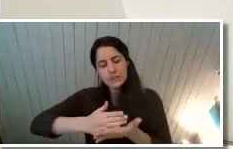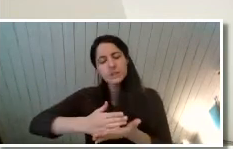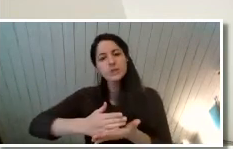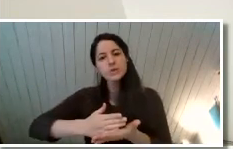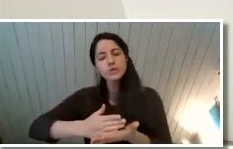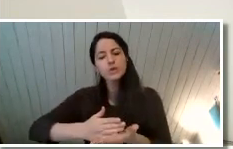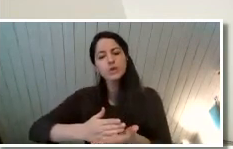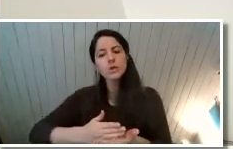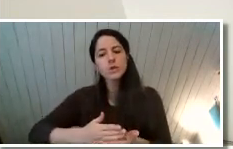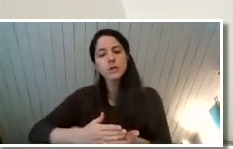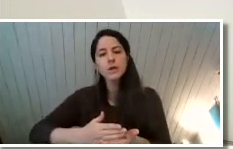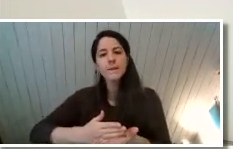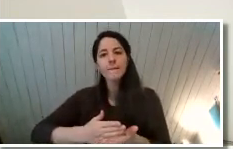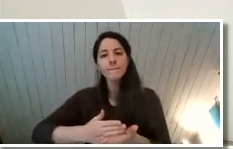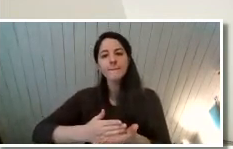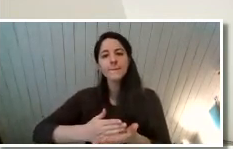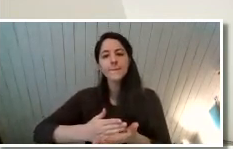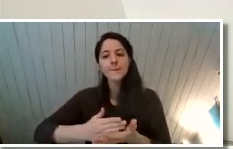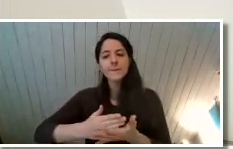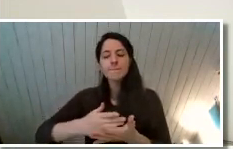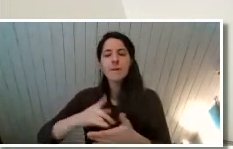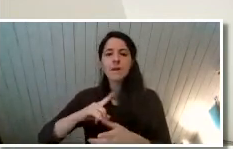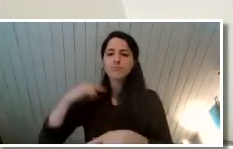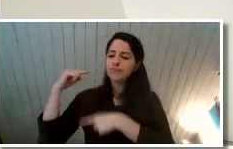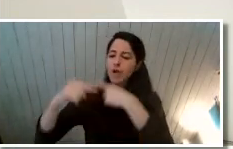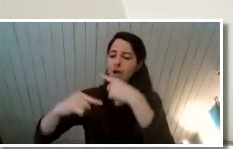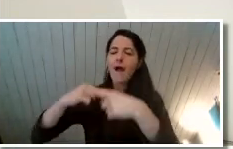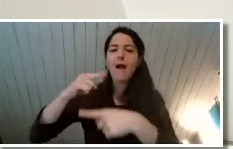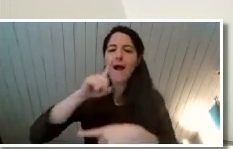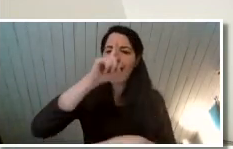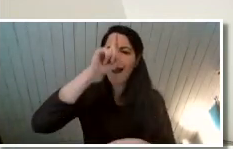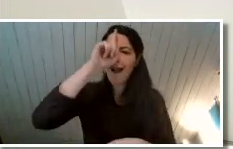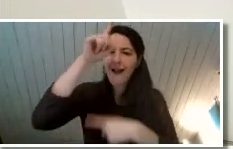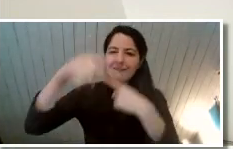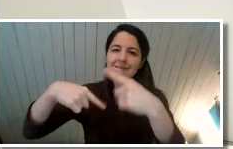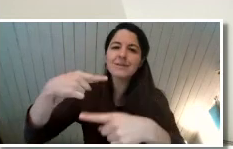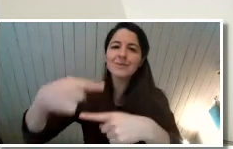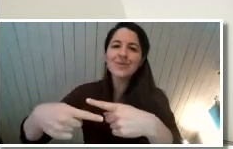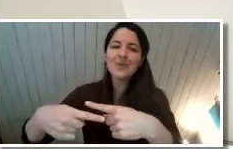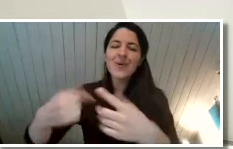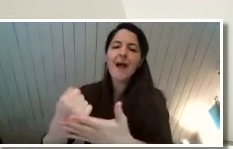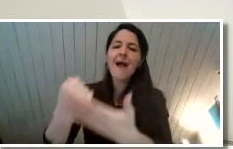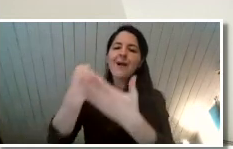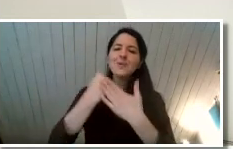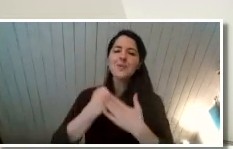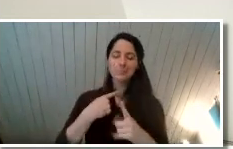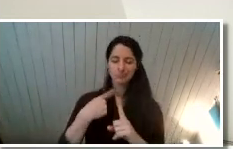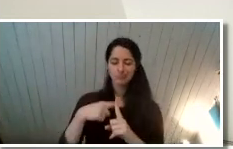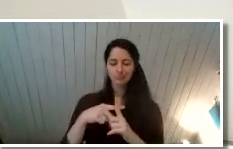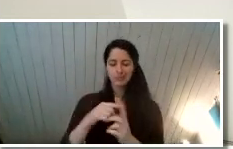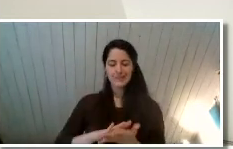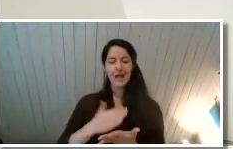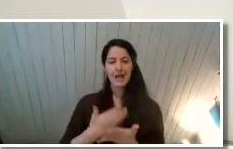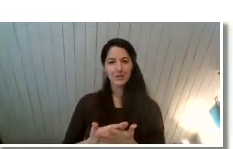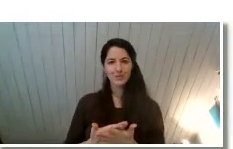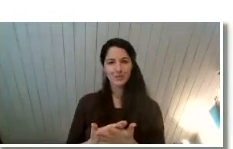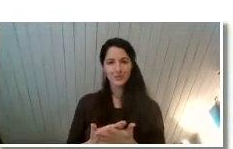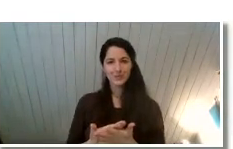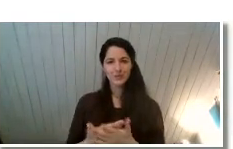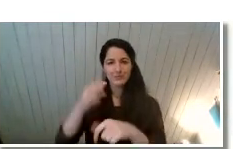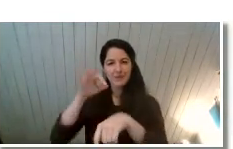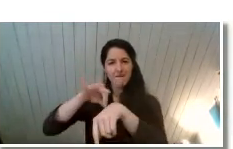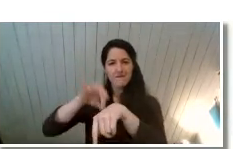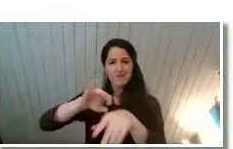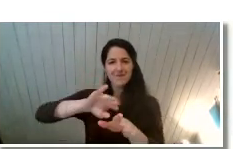tener hábitos que nos ayuden a prevenir estas enfermedades. Yo no puedo terminar una